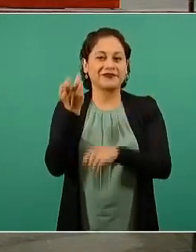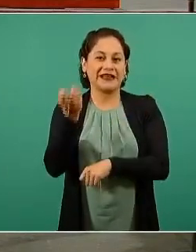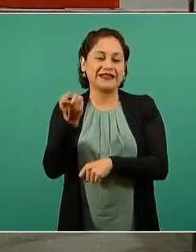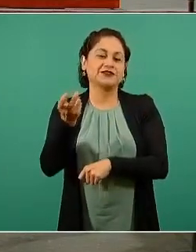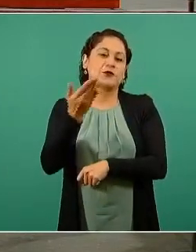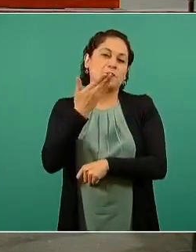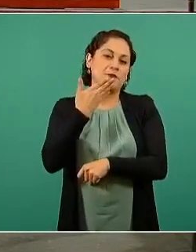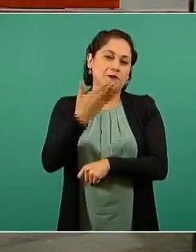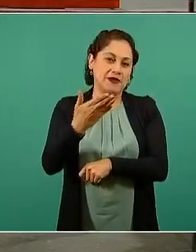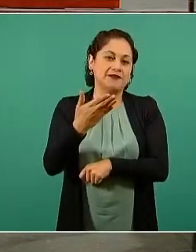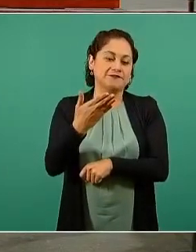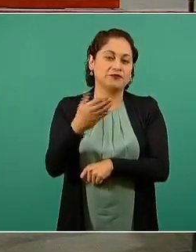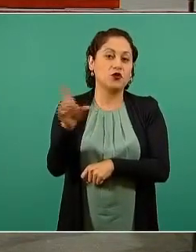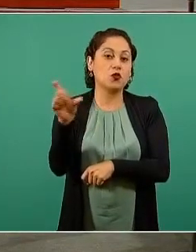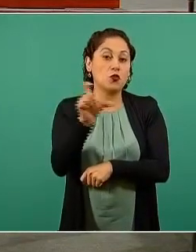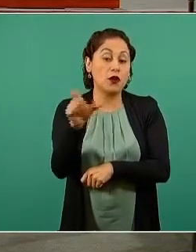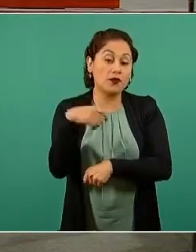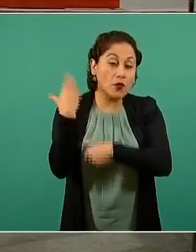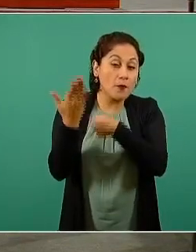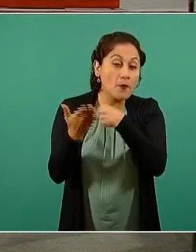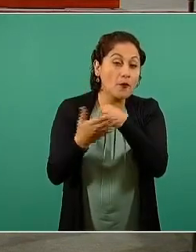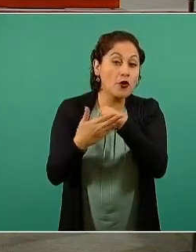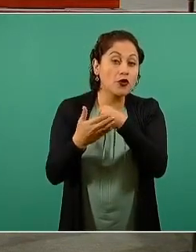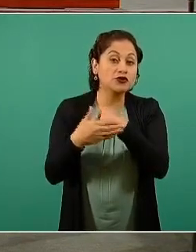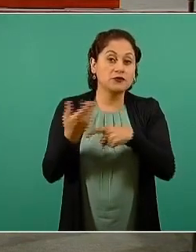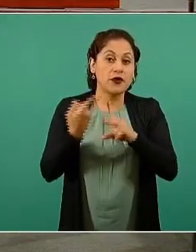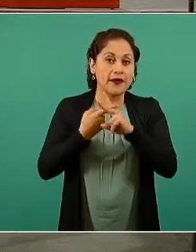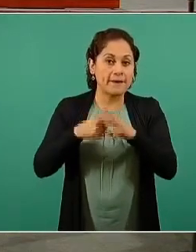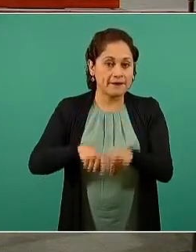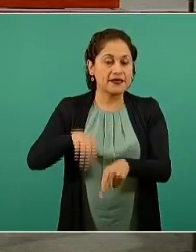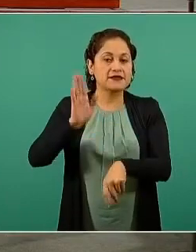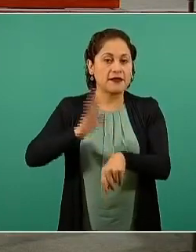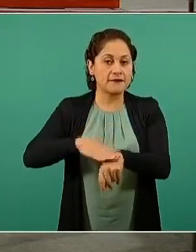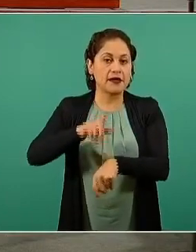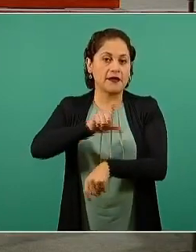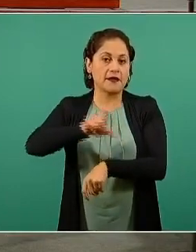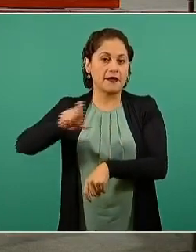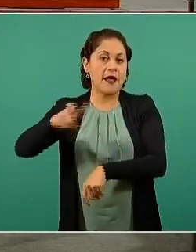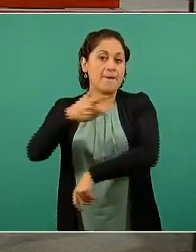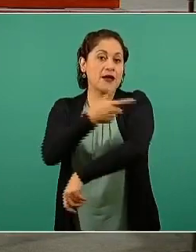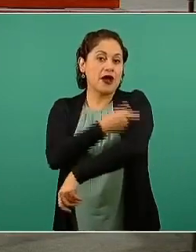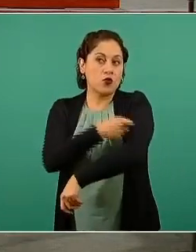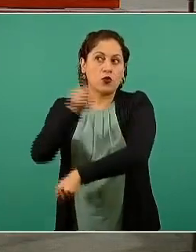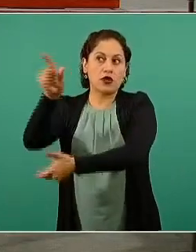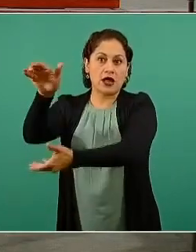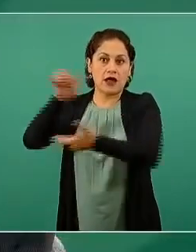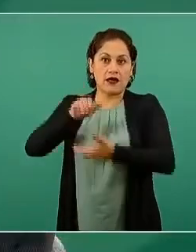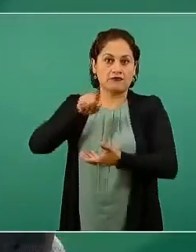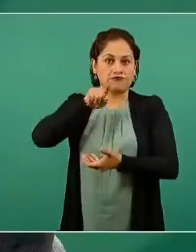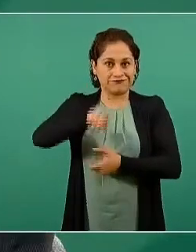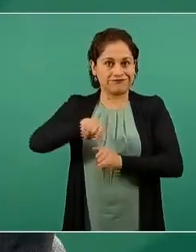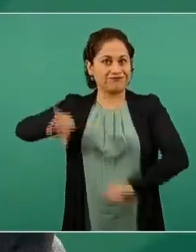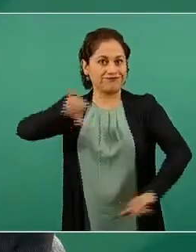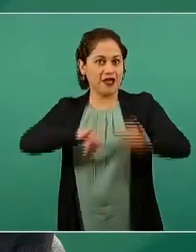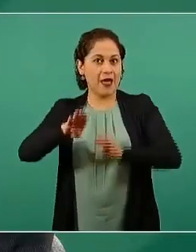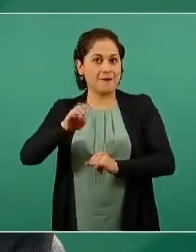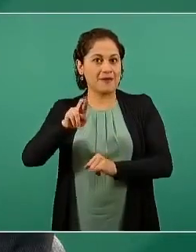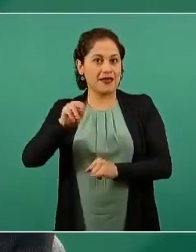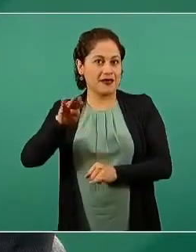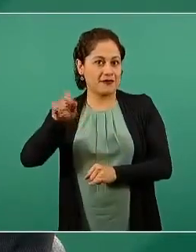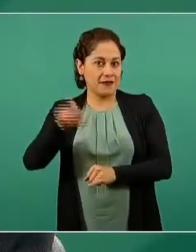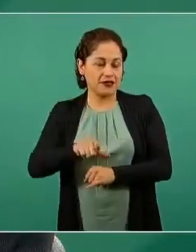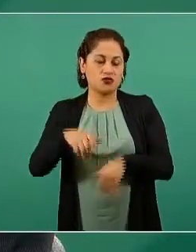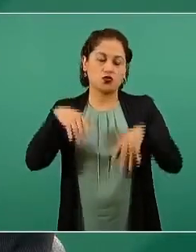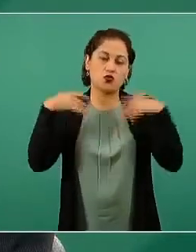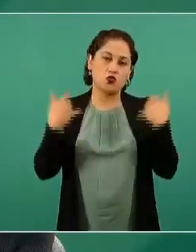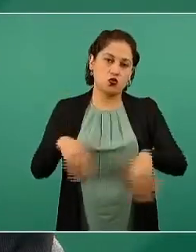precisamente el próximo inicio del envasado de la vacuna Sputnik V en México, en Birmex. Y esto nos va a dar una